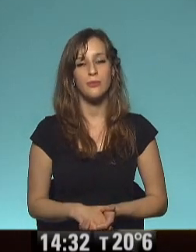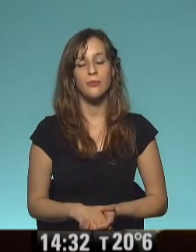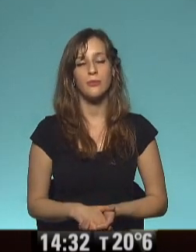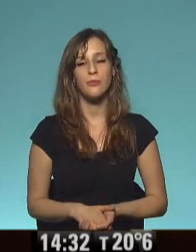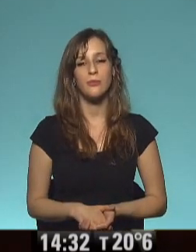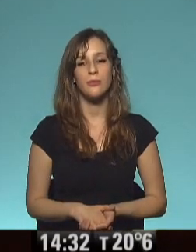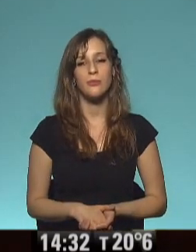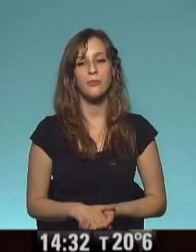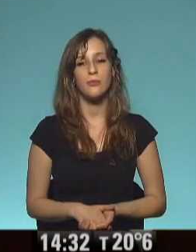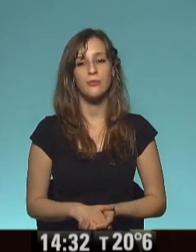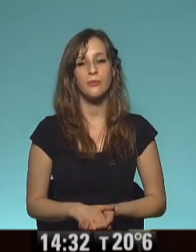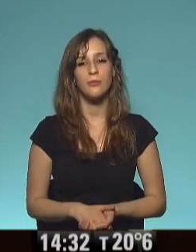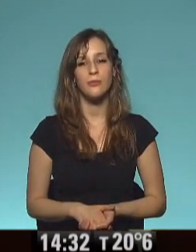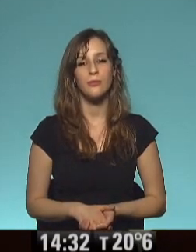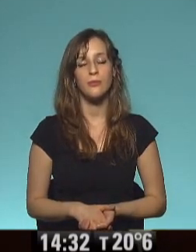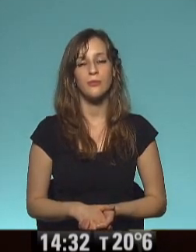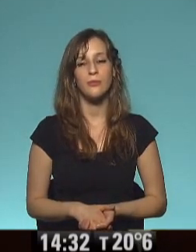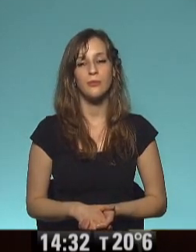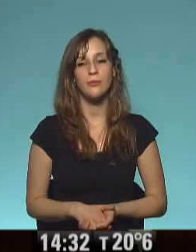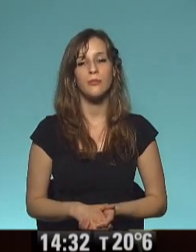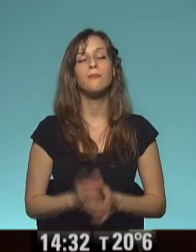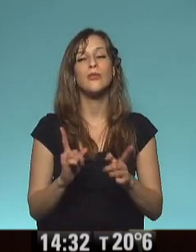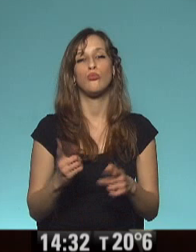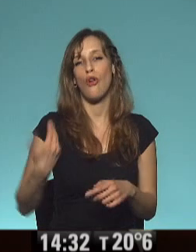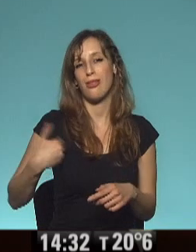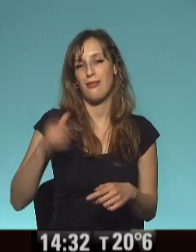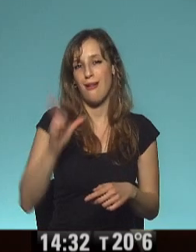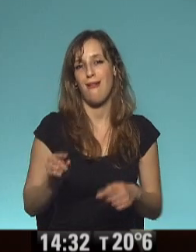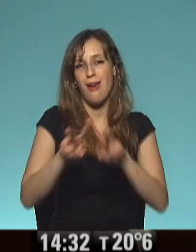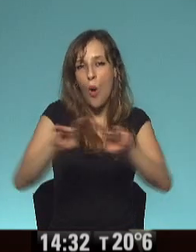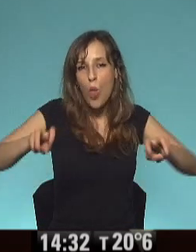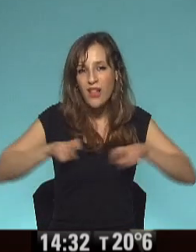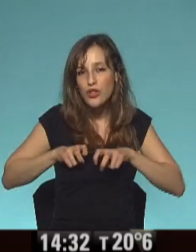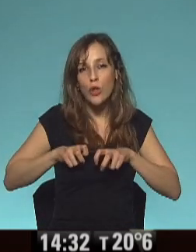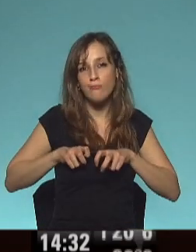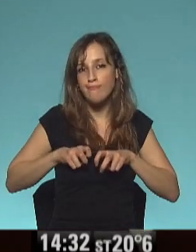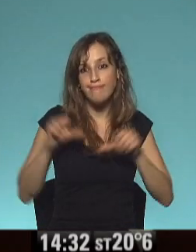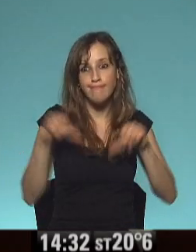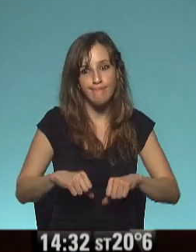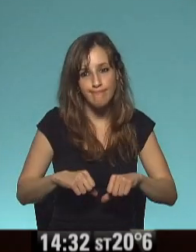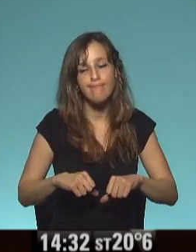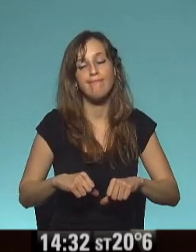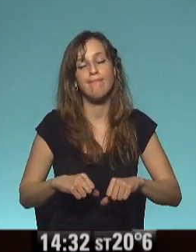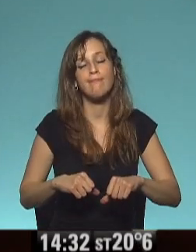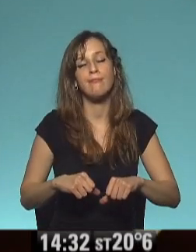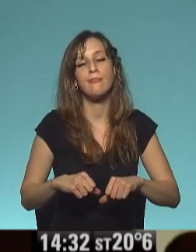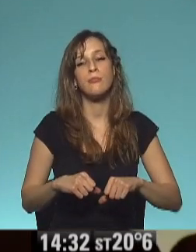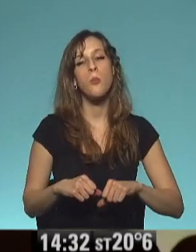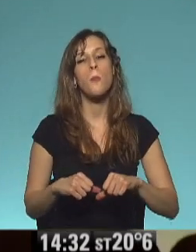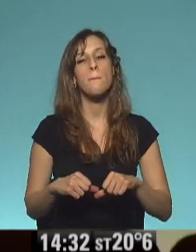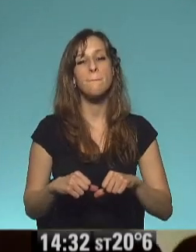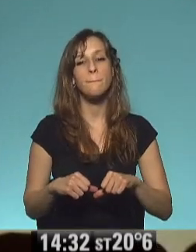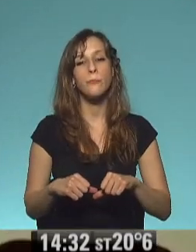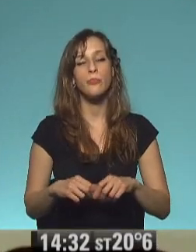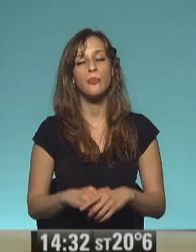de la caída de la recaudación federal por la situación de pandemia que afecta a la Argentina, ¿existe la posibilidad de que